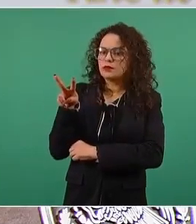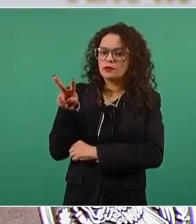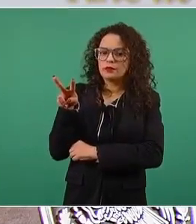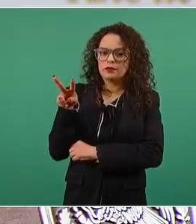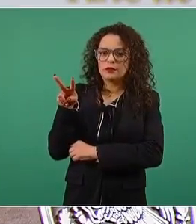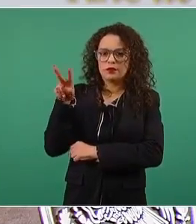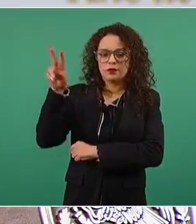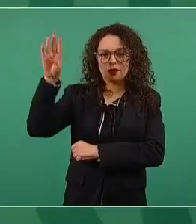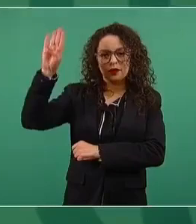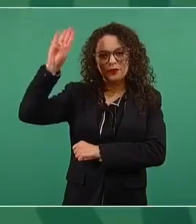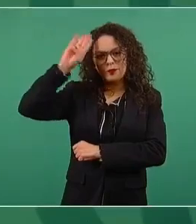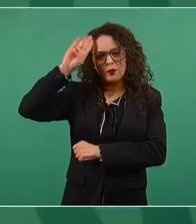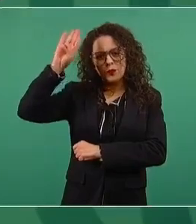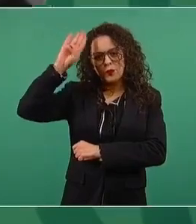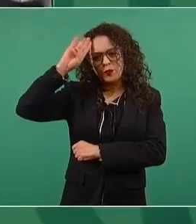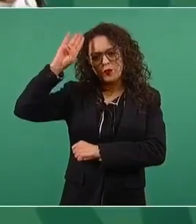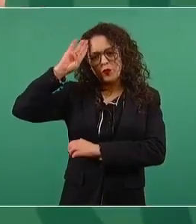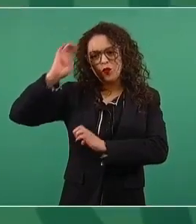y un edificio